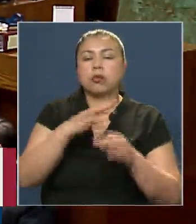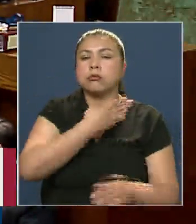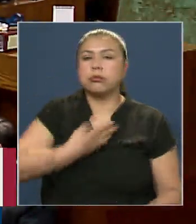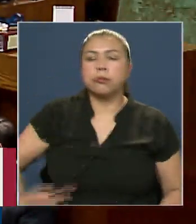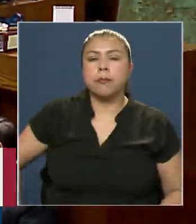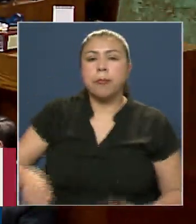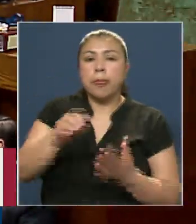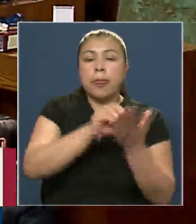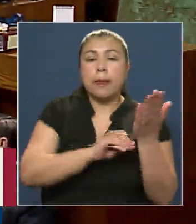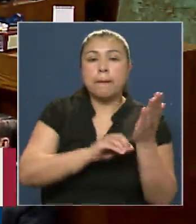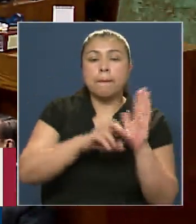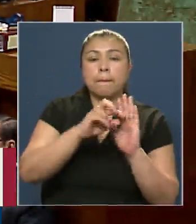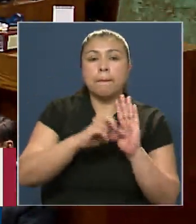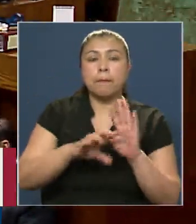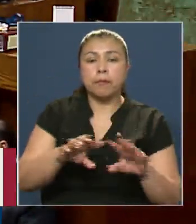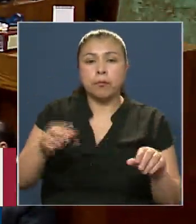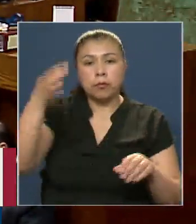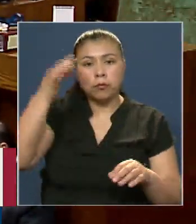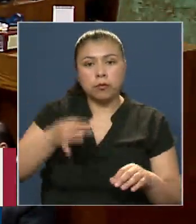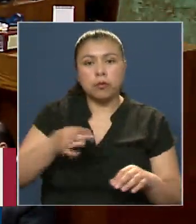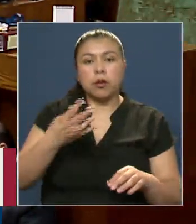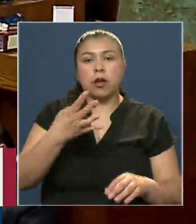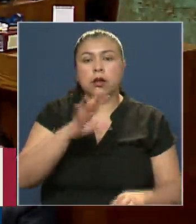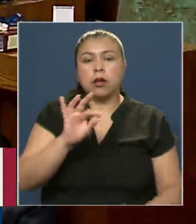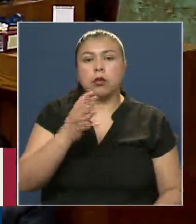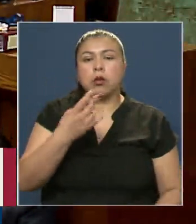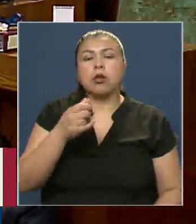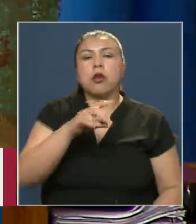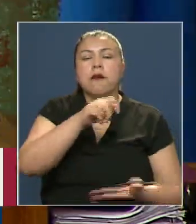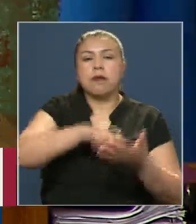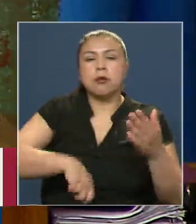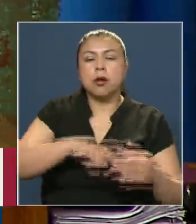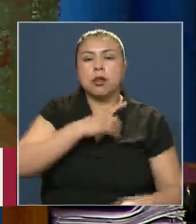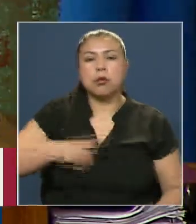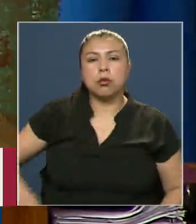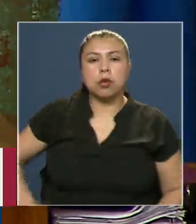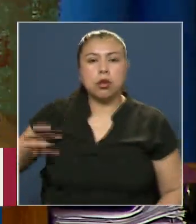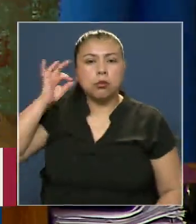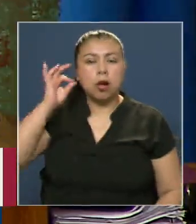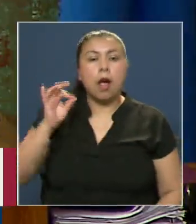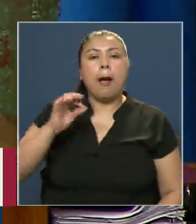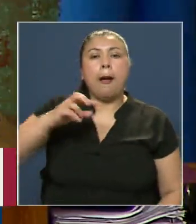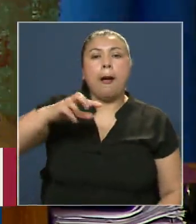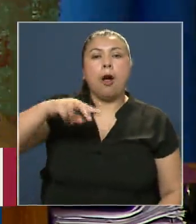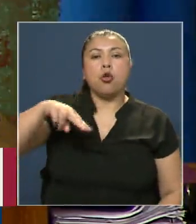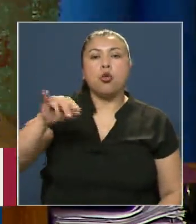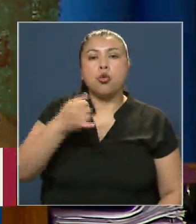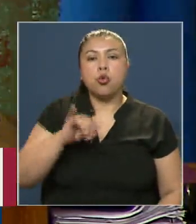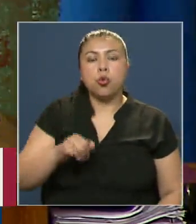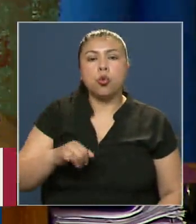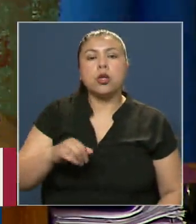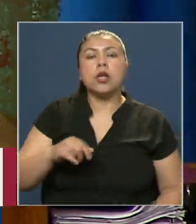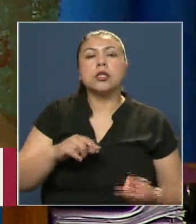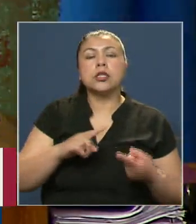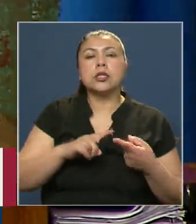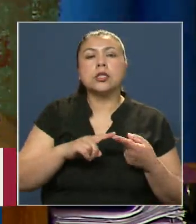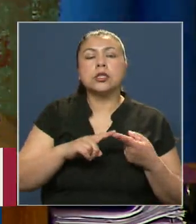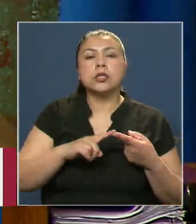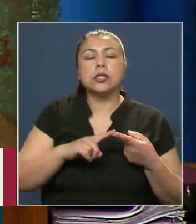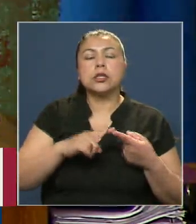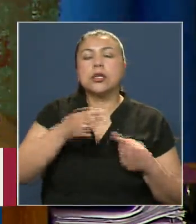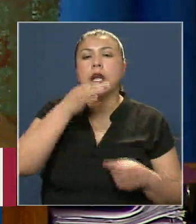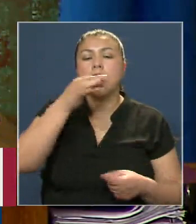La propuesta de resolución número 541 es firmada por la diputada señora Paulina Núñez Urrutia. Y en su